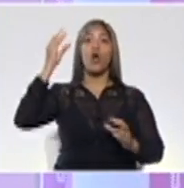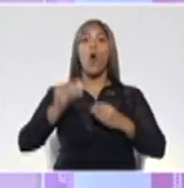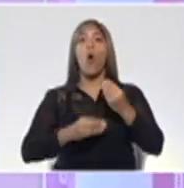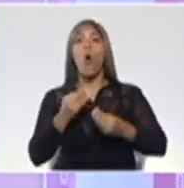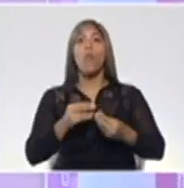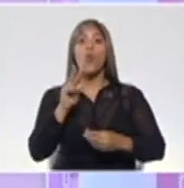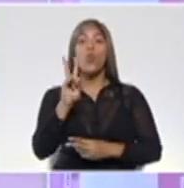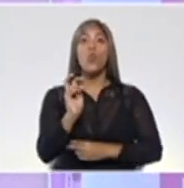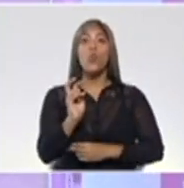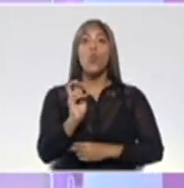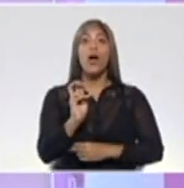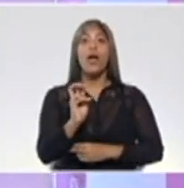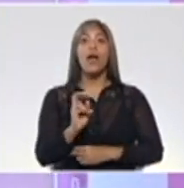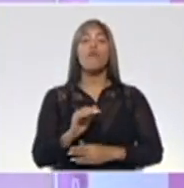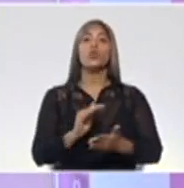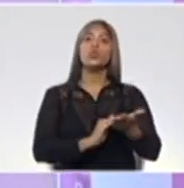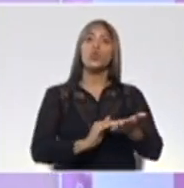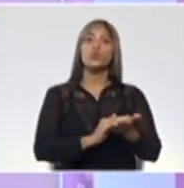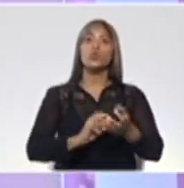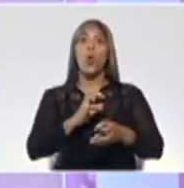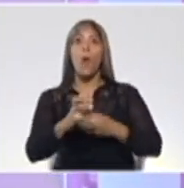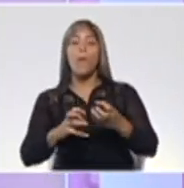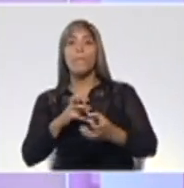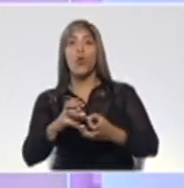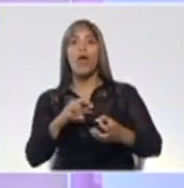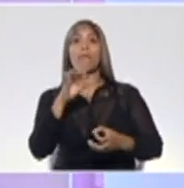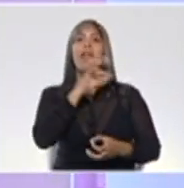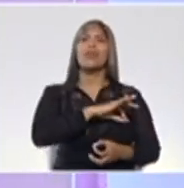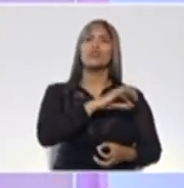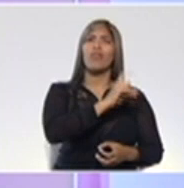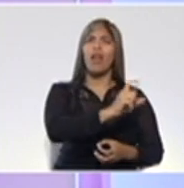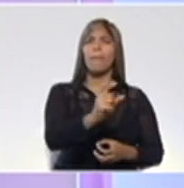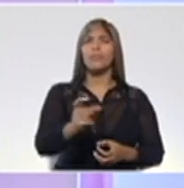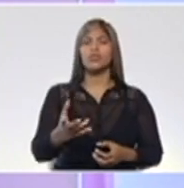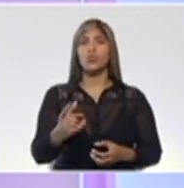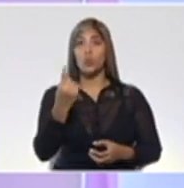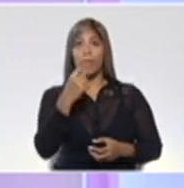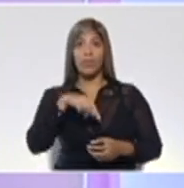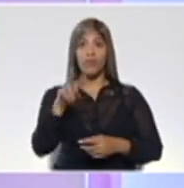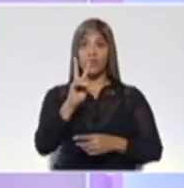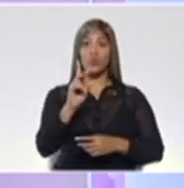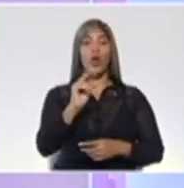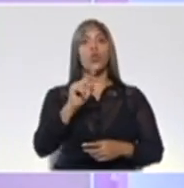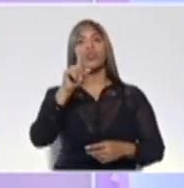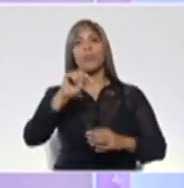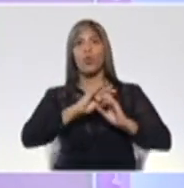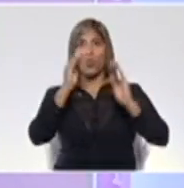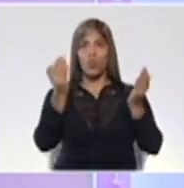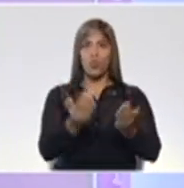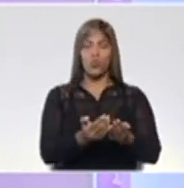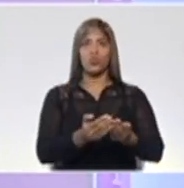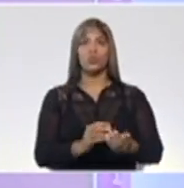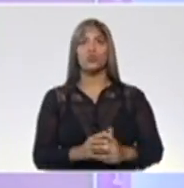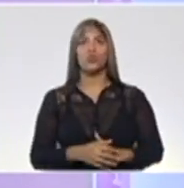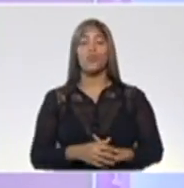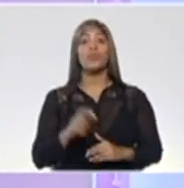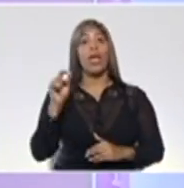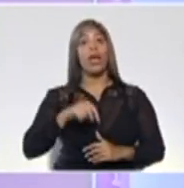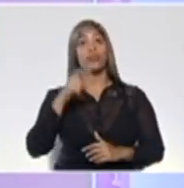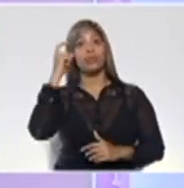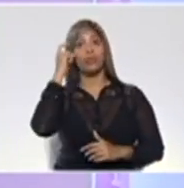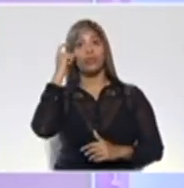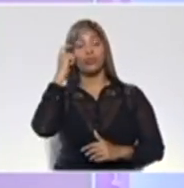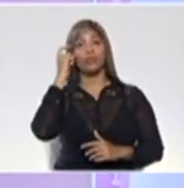innovación en la resolución de conflictos y problemas de nuestras sociedades, no solamente de Venezuela, sino del mundo. Por eso, este día